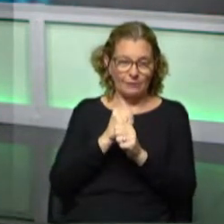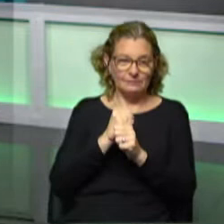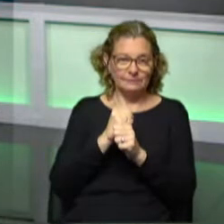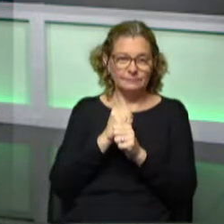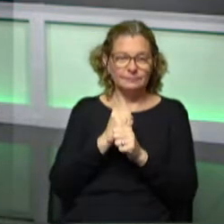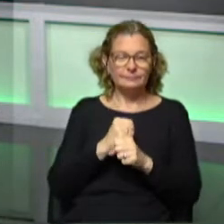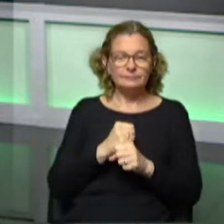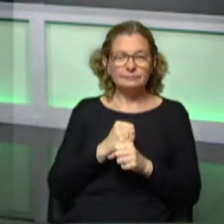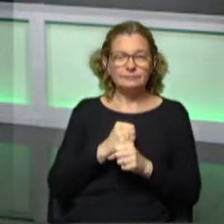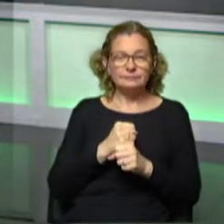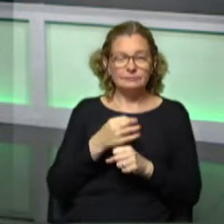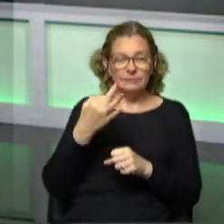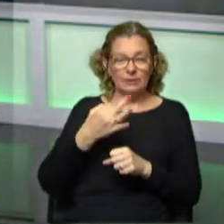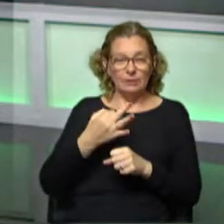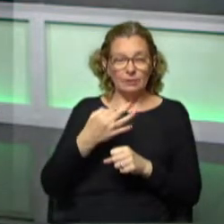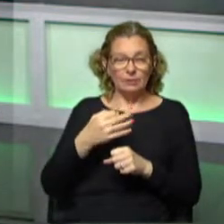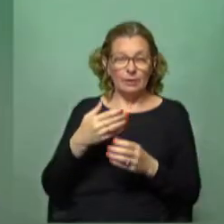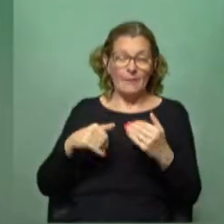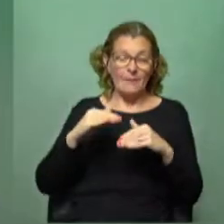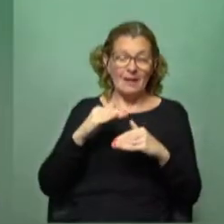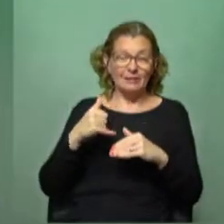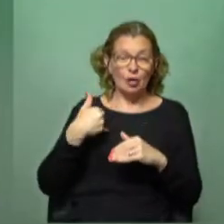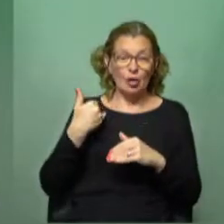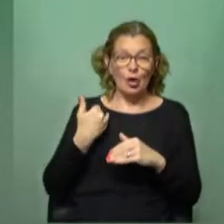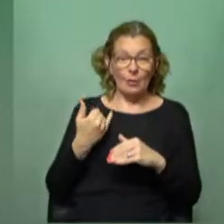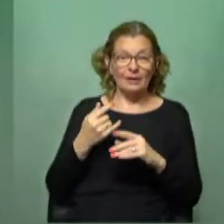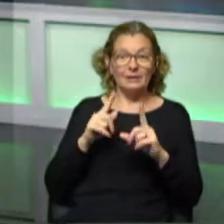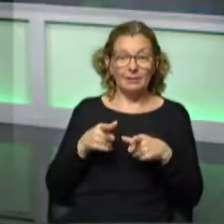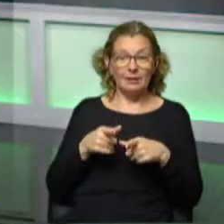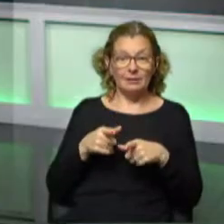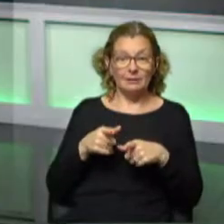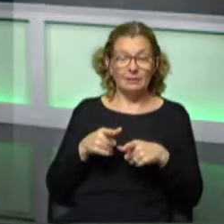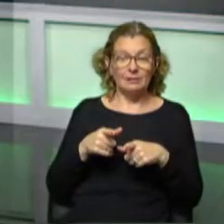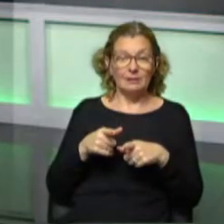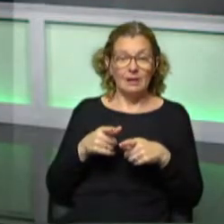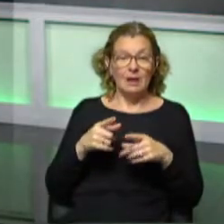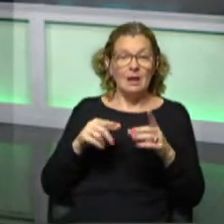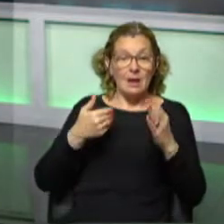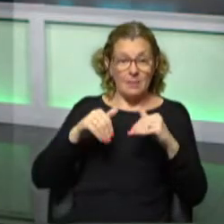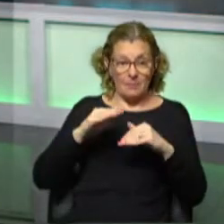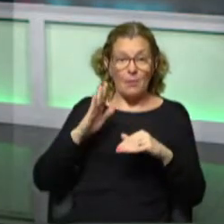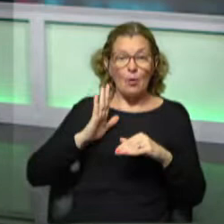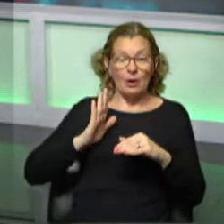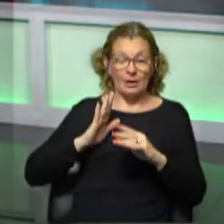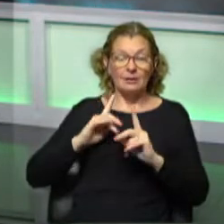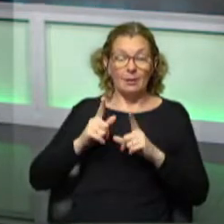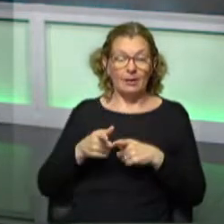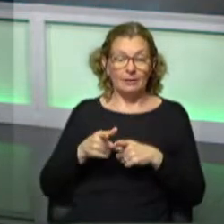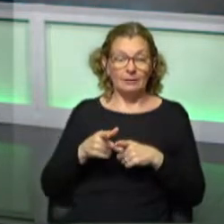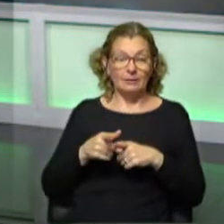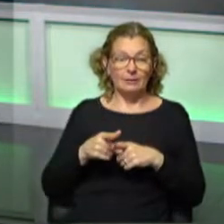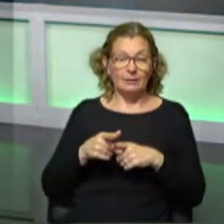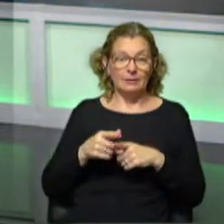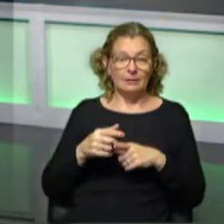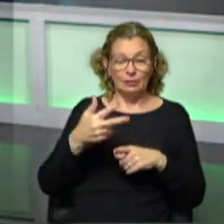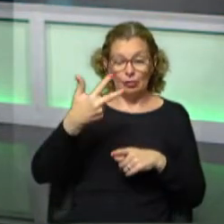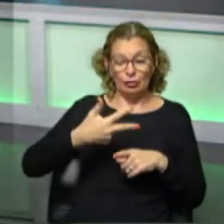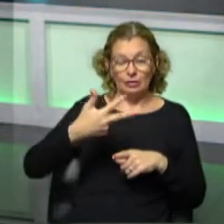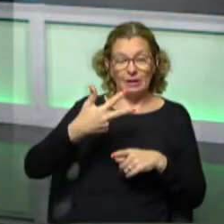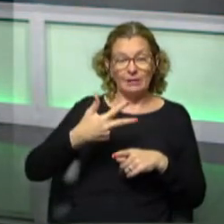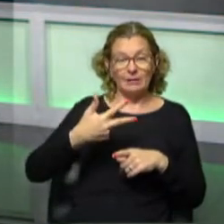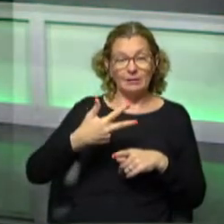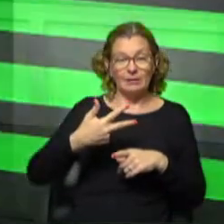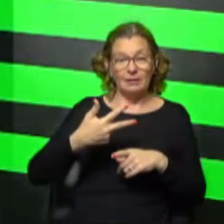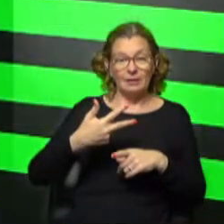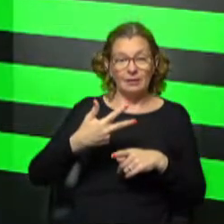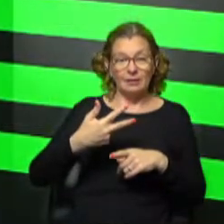principal seguramente donde hay más jóvenes acá es donde se loca y más mujeres y estos son los sectores en particular